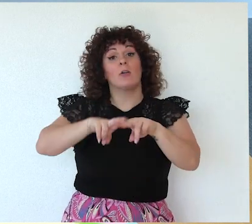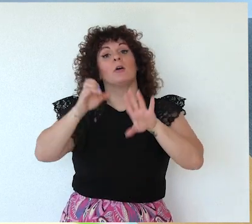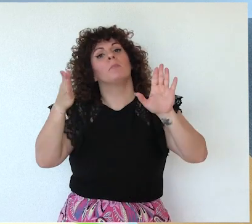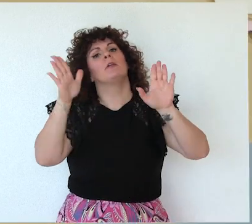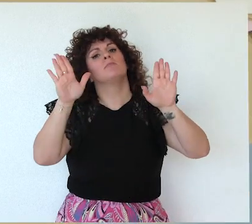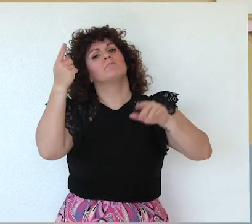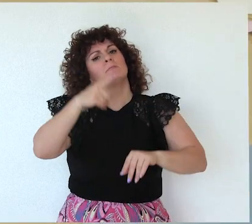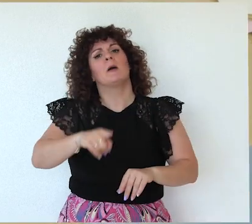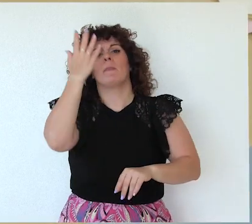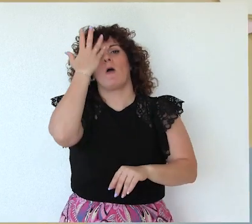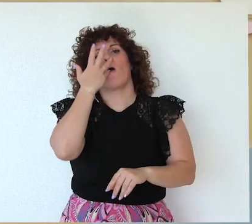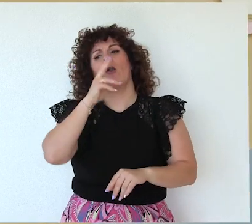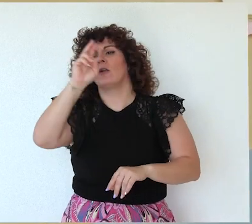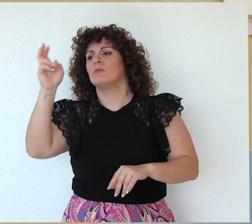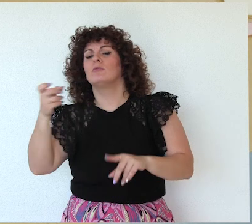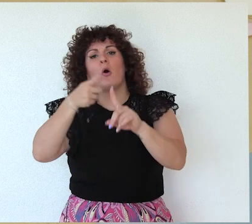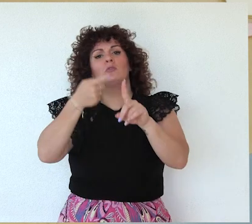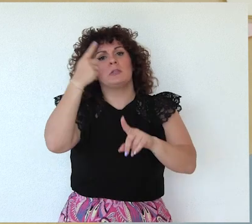colores.